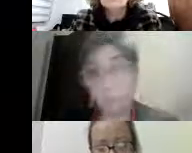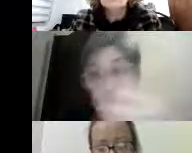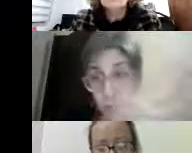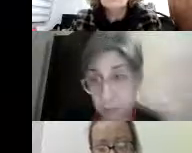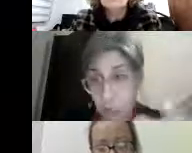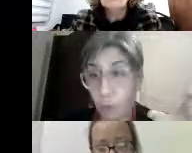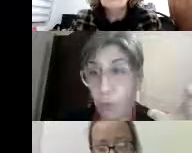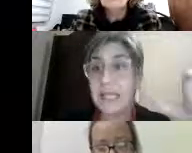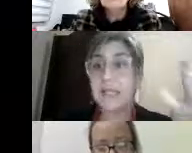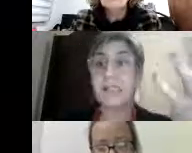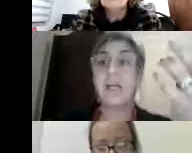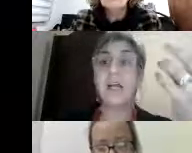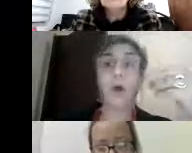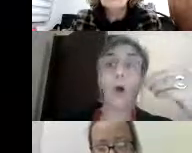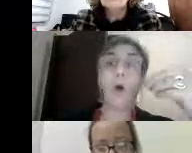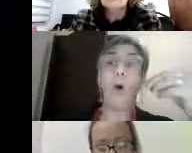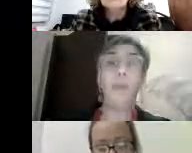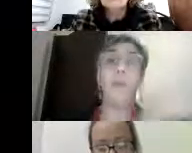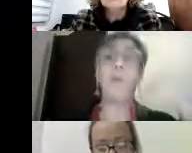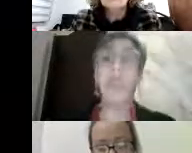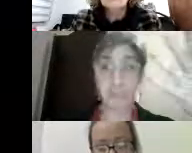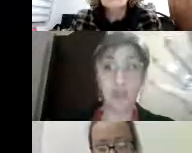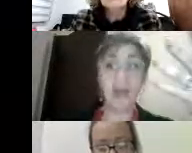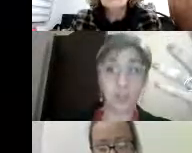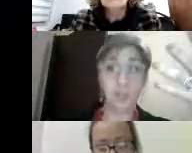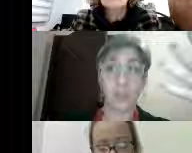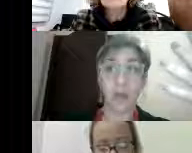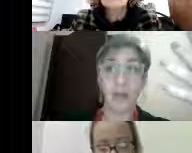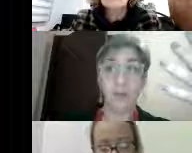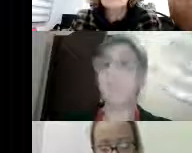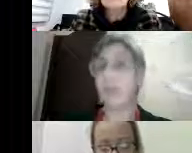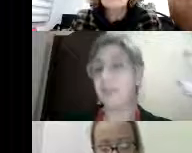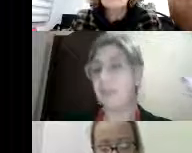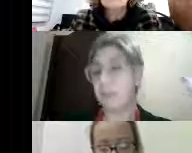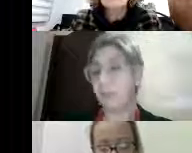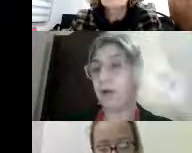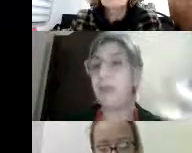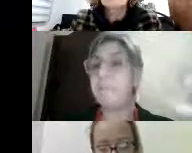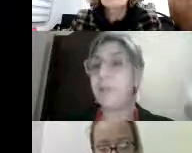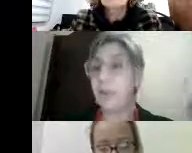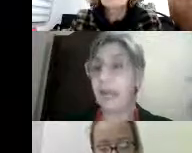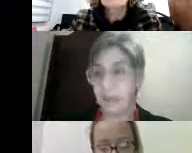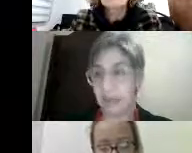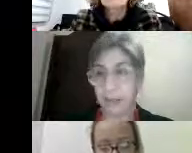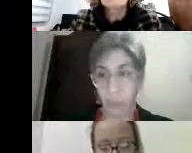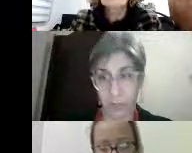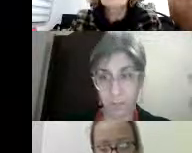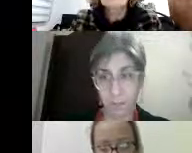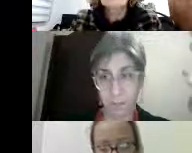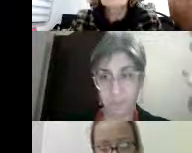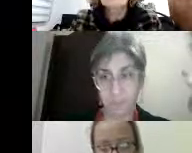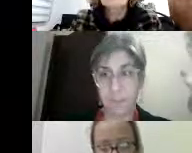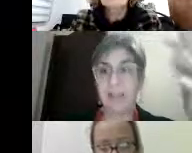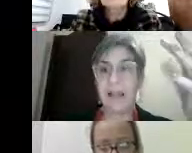oral de los comunes, o después de una relación sexual, como un anticonceptivo oral, como una píldora del día